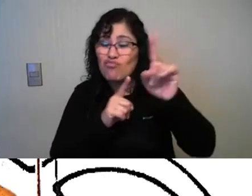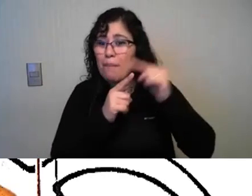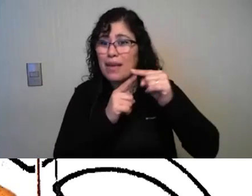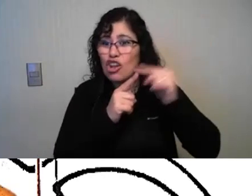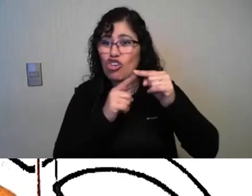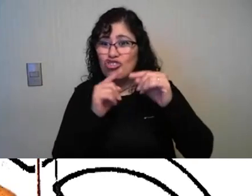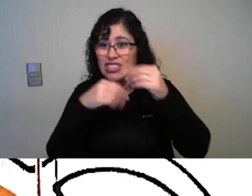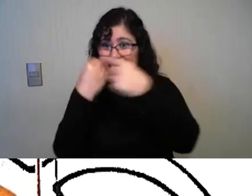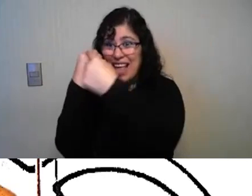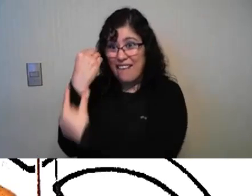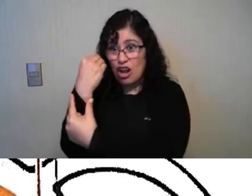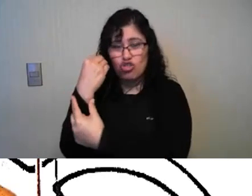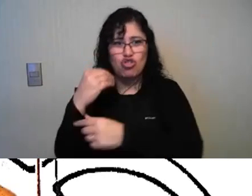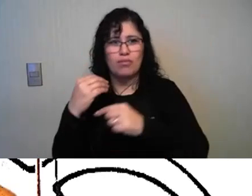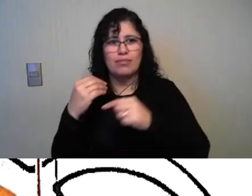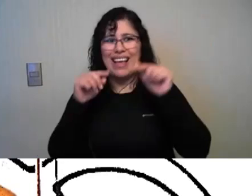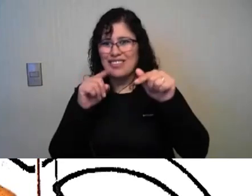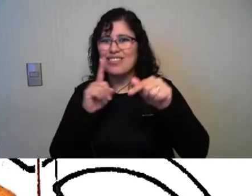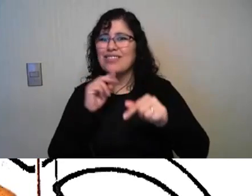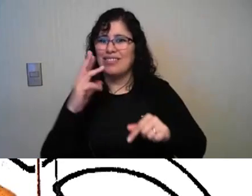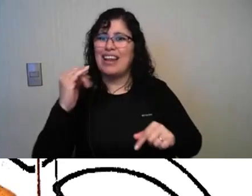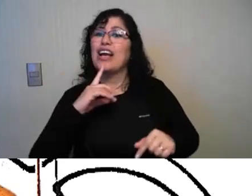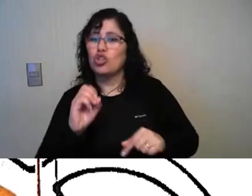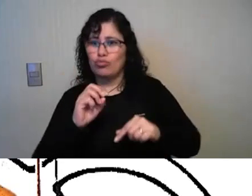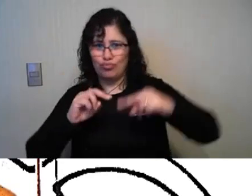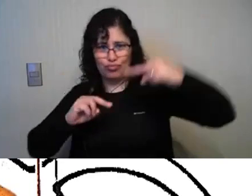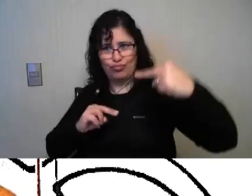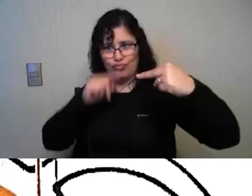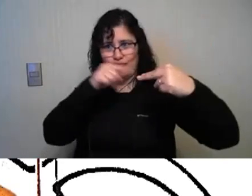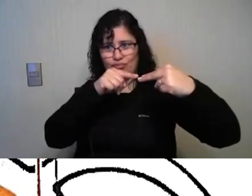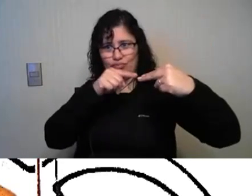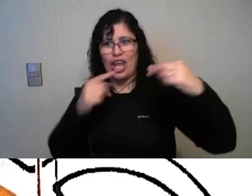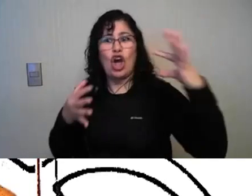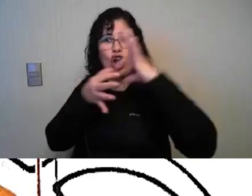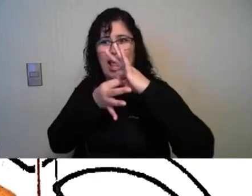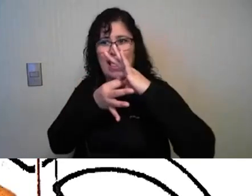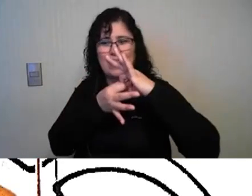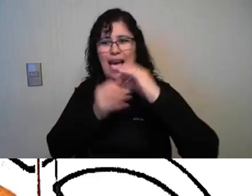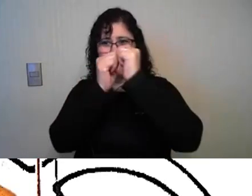de cerebelo. Por tanto, es un tracto que conecta a la médula espinal con el cerebelo.